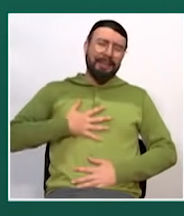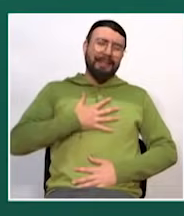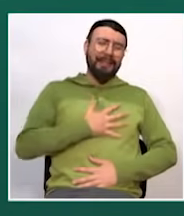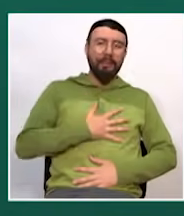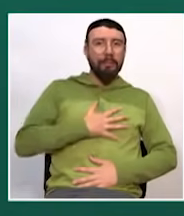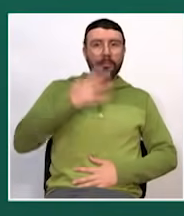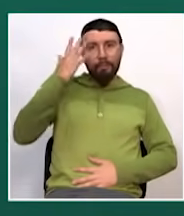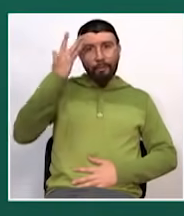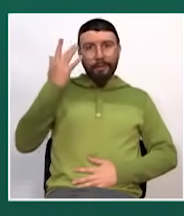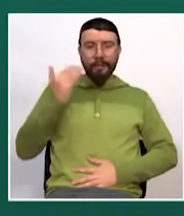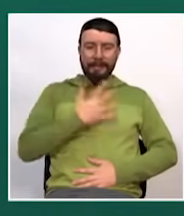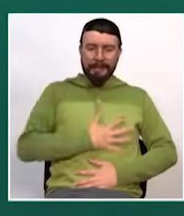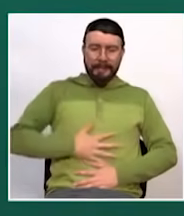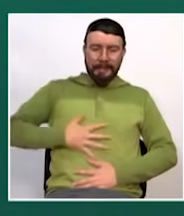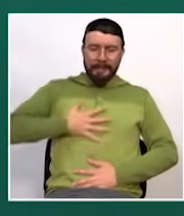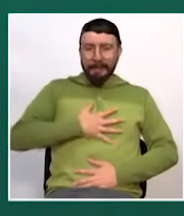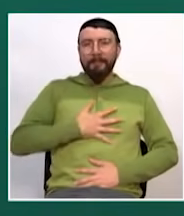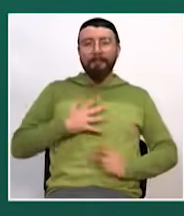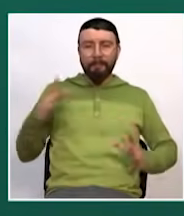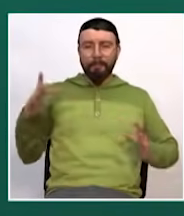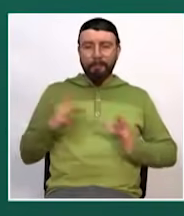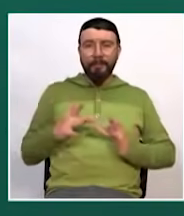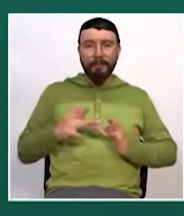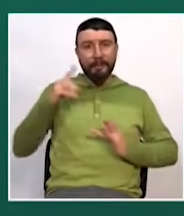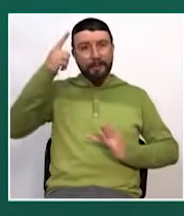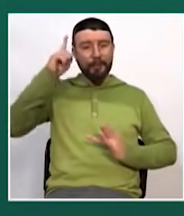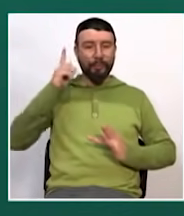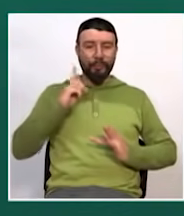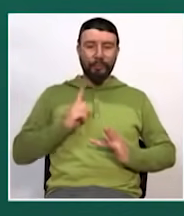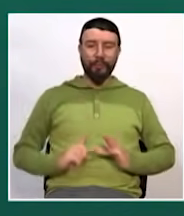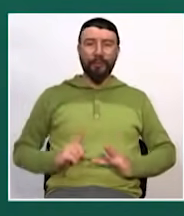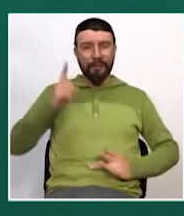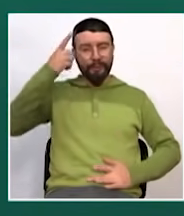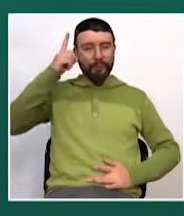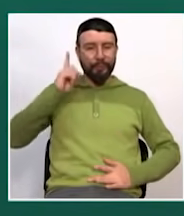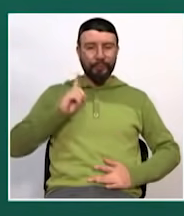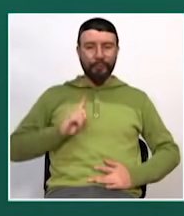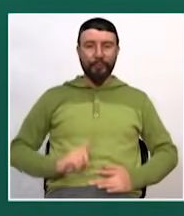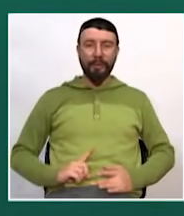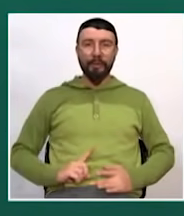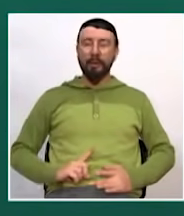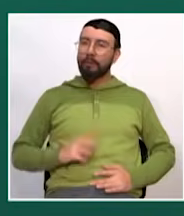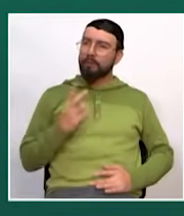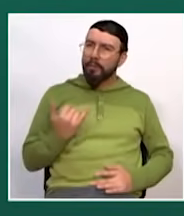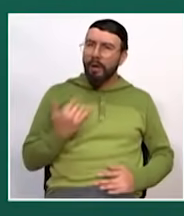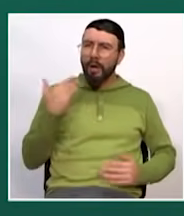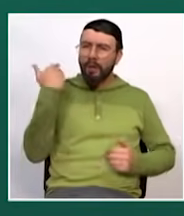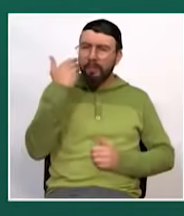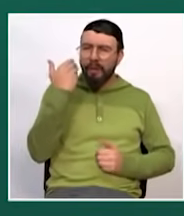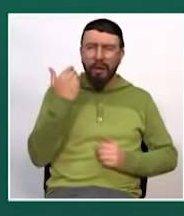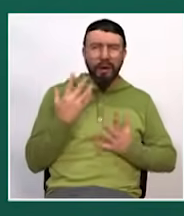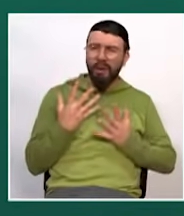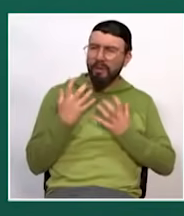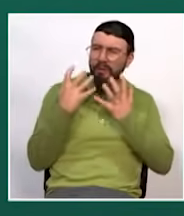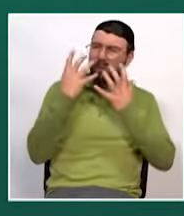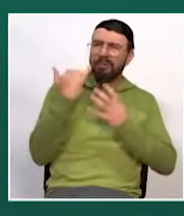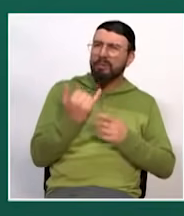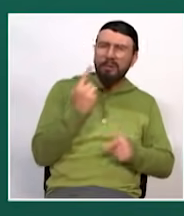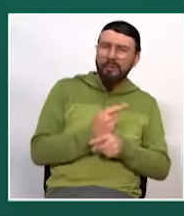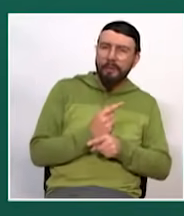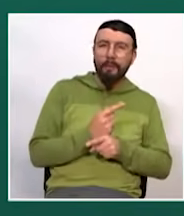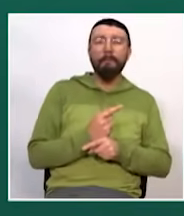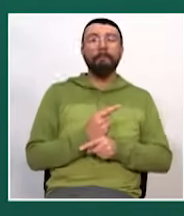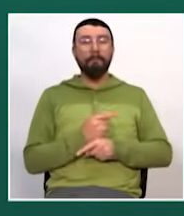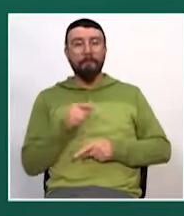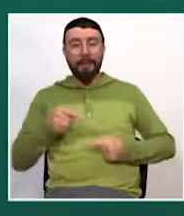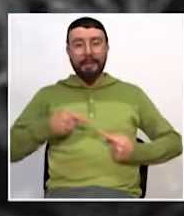íntimamente conectado con el sistema nervioso central entre las enfermedades que puede desencadenar el estrés se encuentra el síndrome